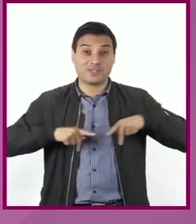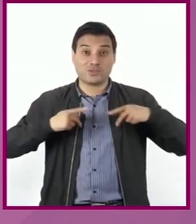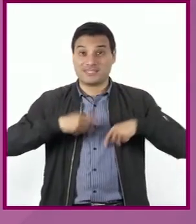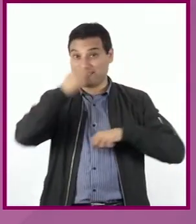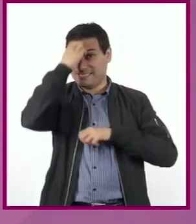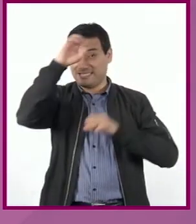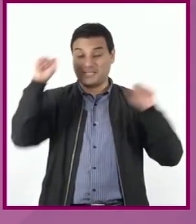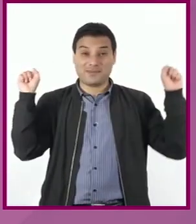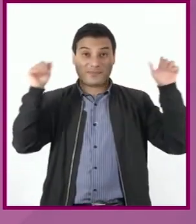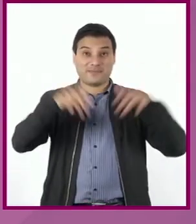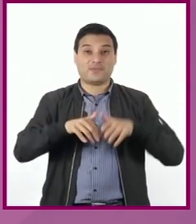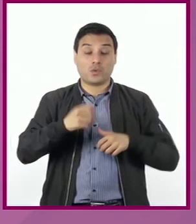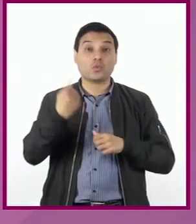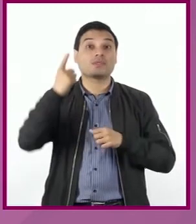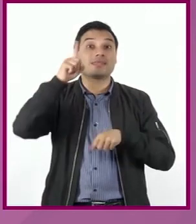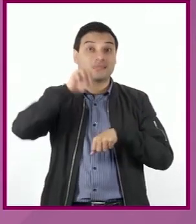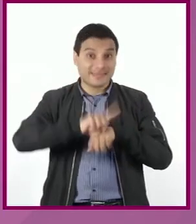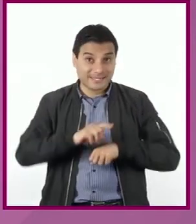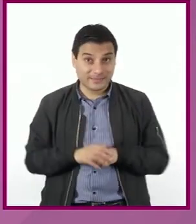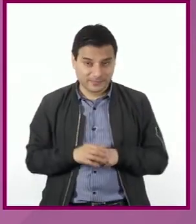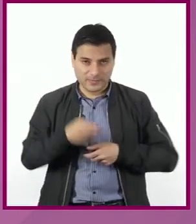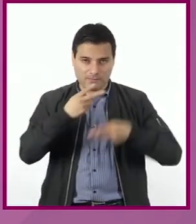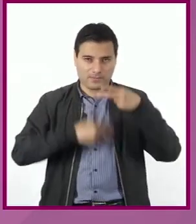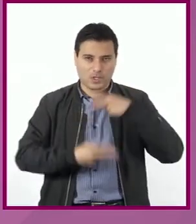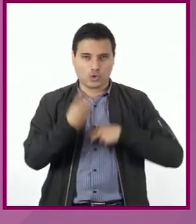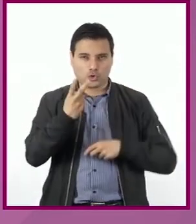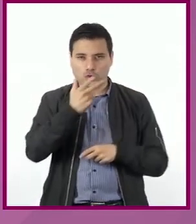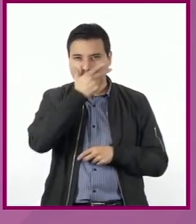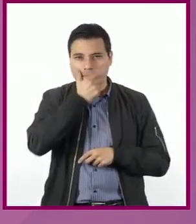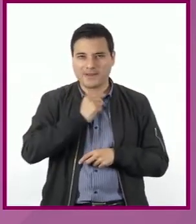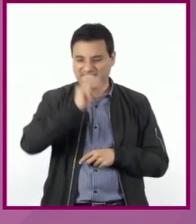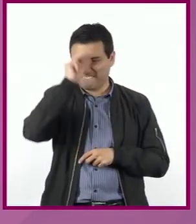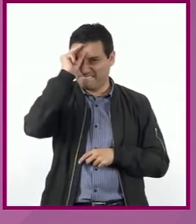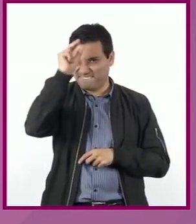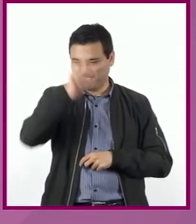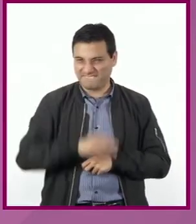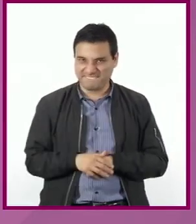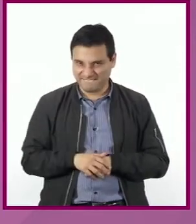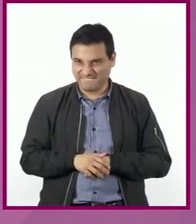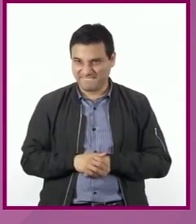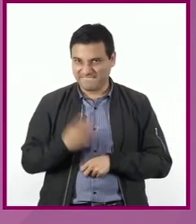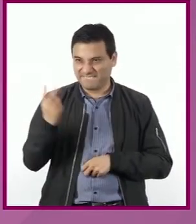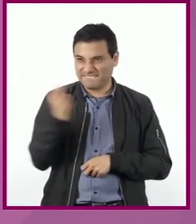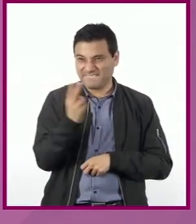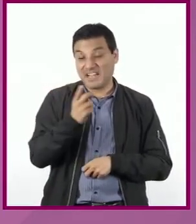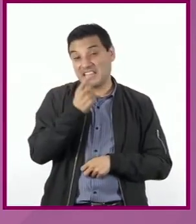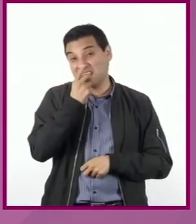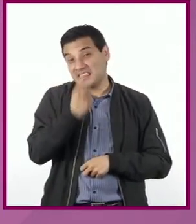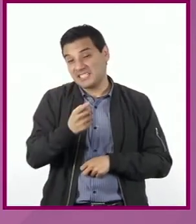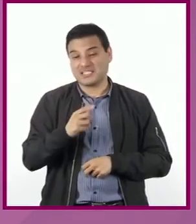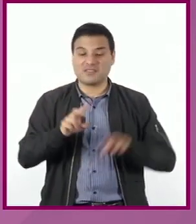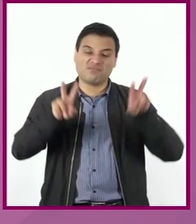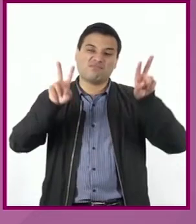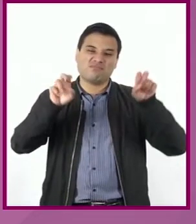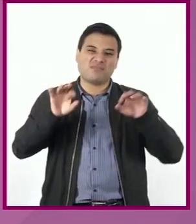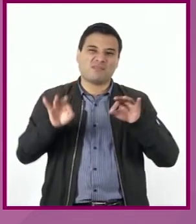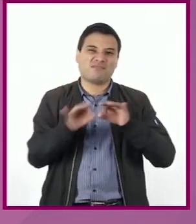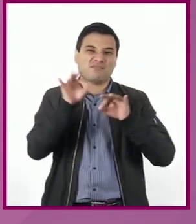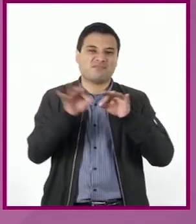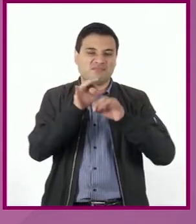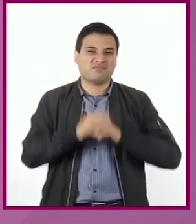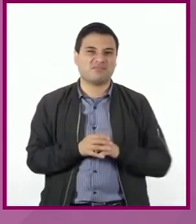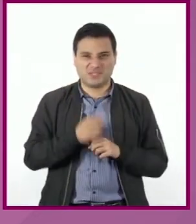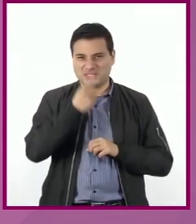extranjeros, y una vez se presentaron 2 truhanes que se hacían pasar por tejedores, asegurando que